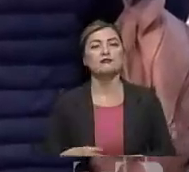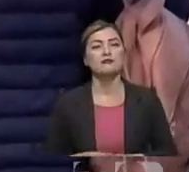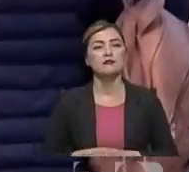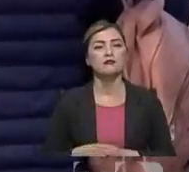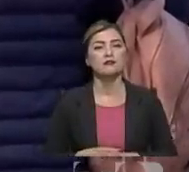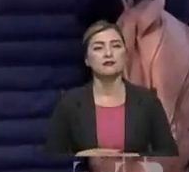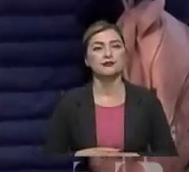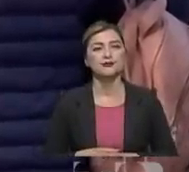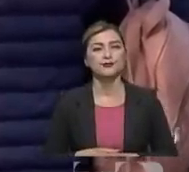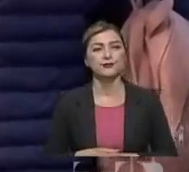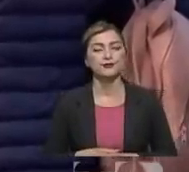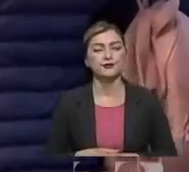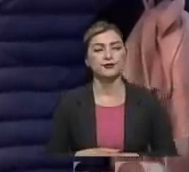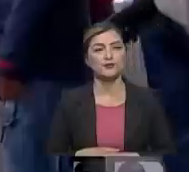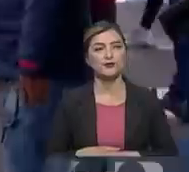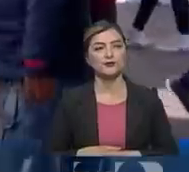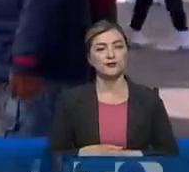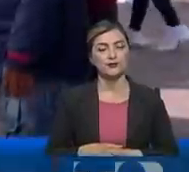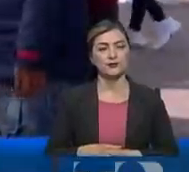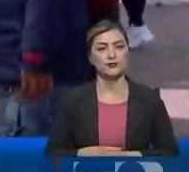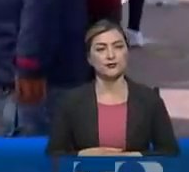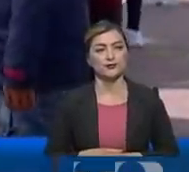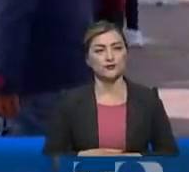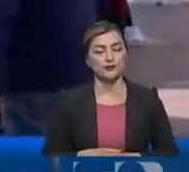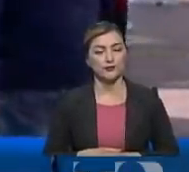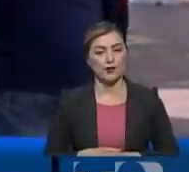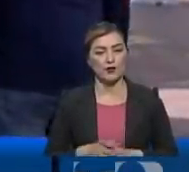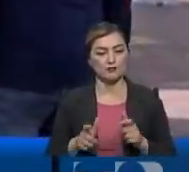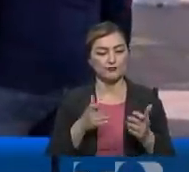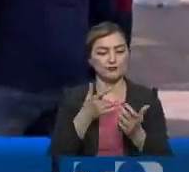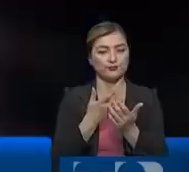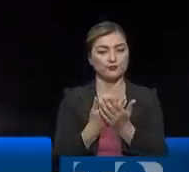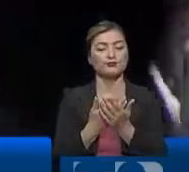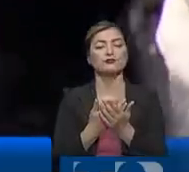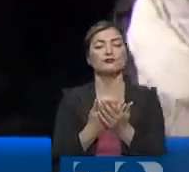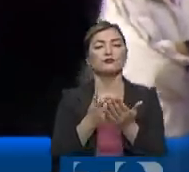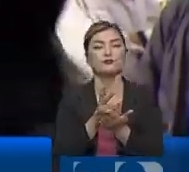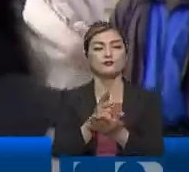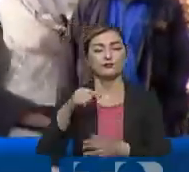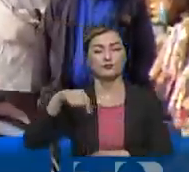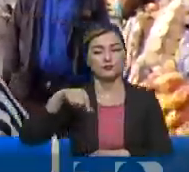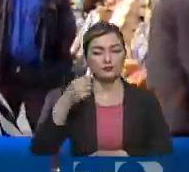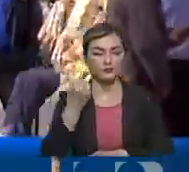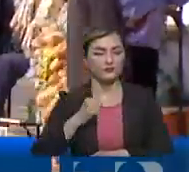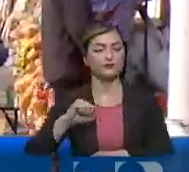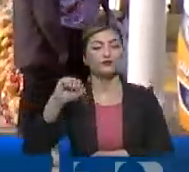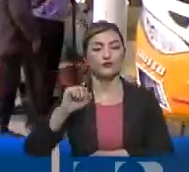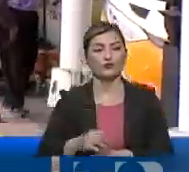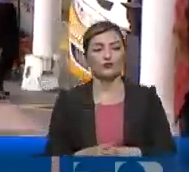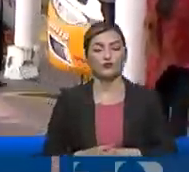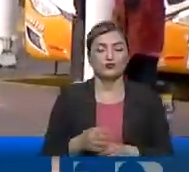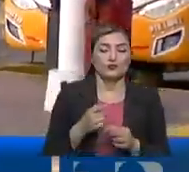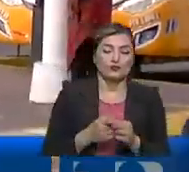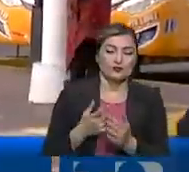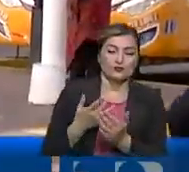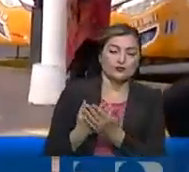Todos los usuarios del transporte interprovincial que llegaron la mañana de este miércoles al terminal de Quitumbe, en el sur de Quito, para viajar desde la